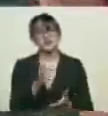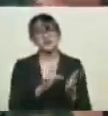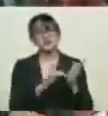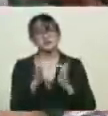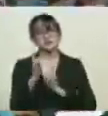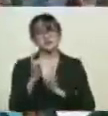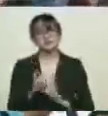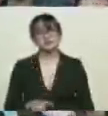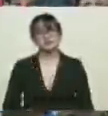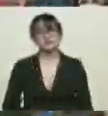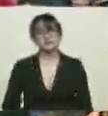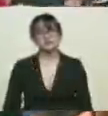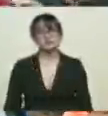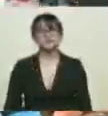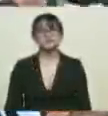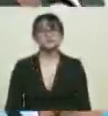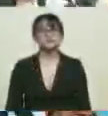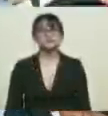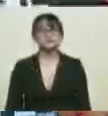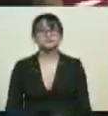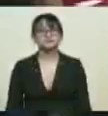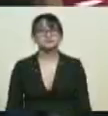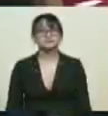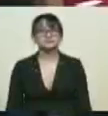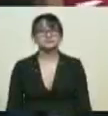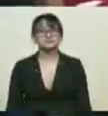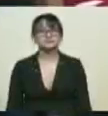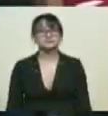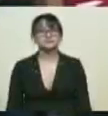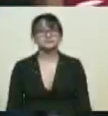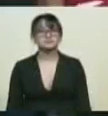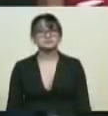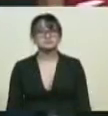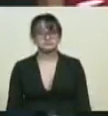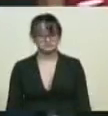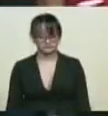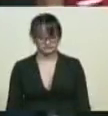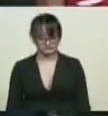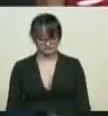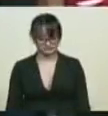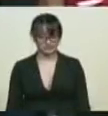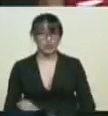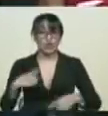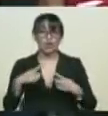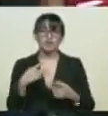Jesús y la practico todos los días.